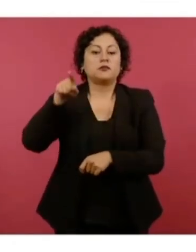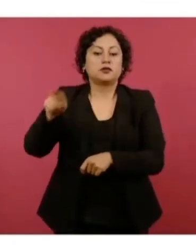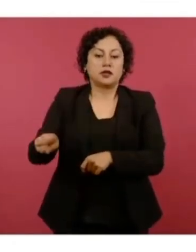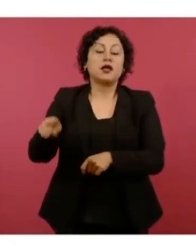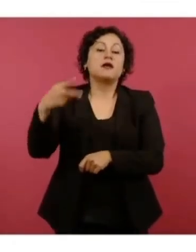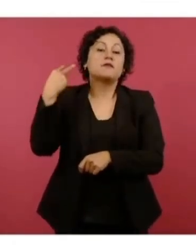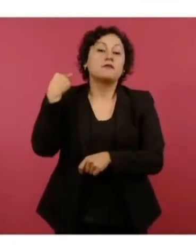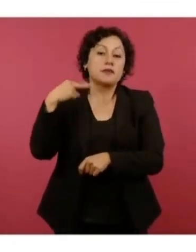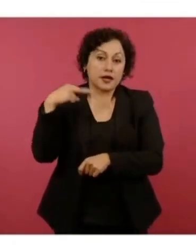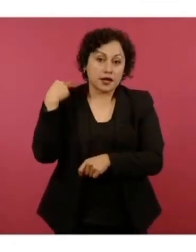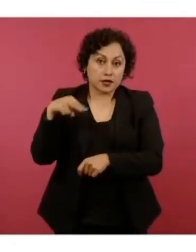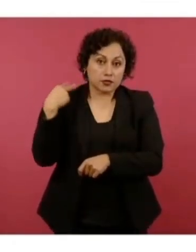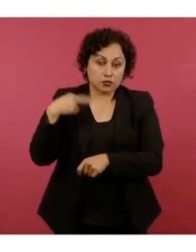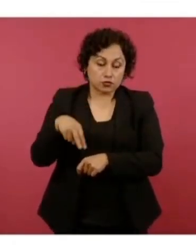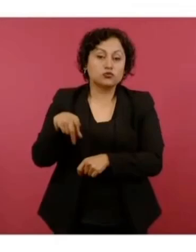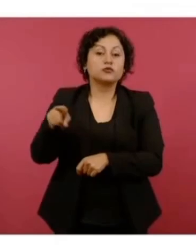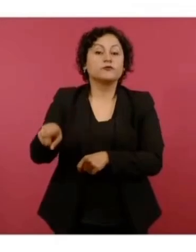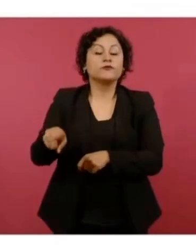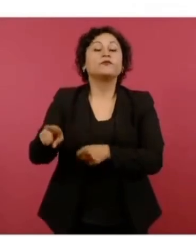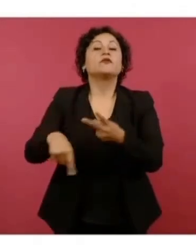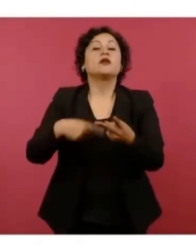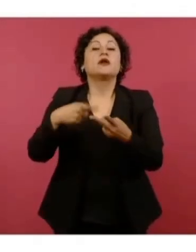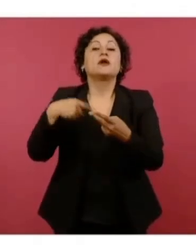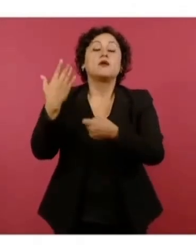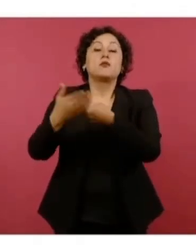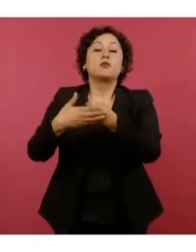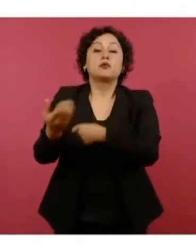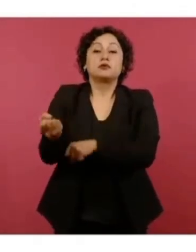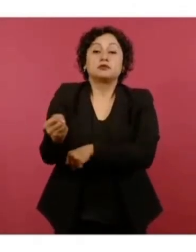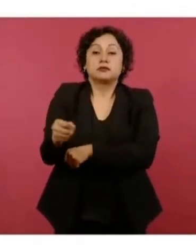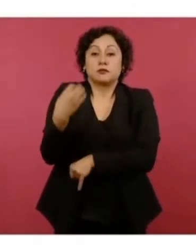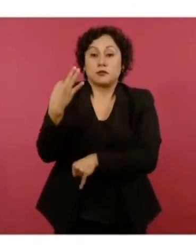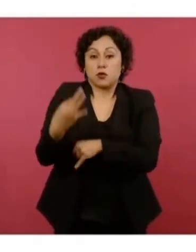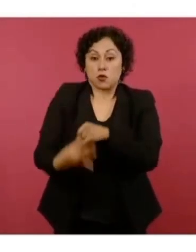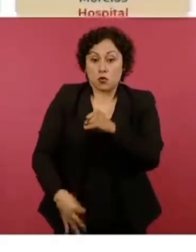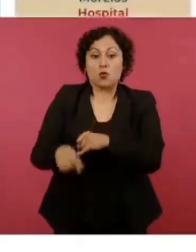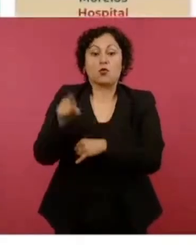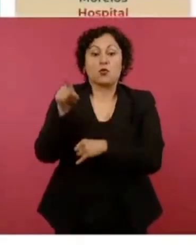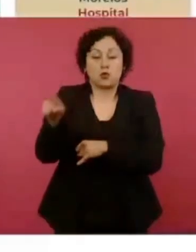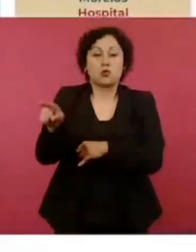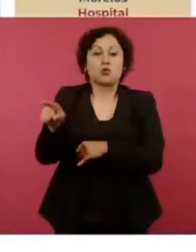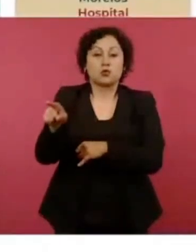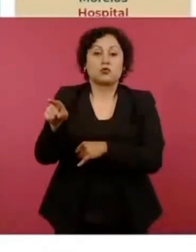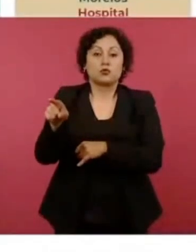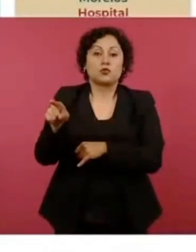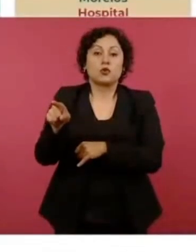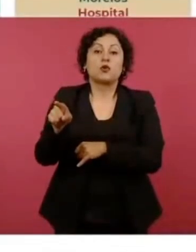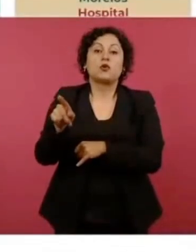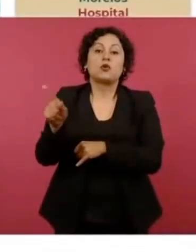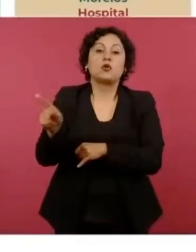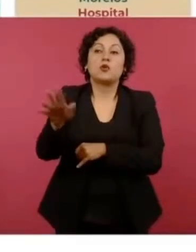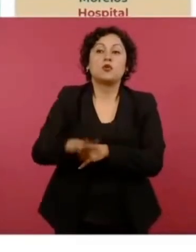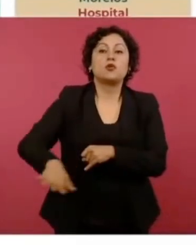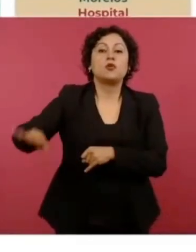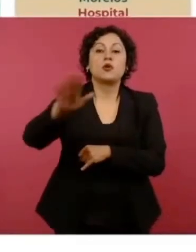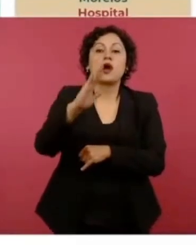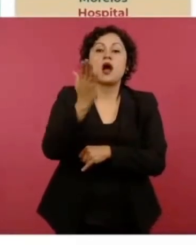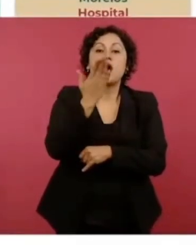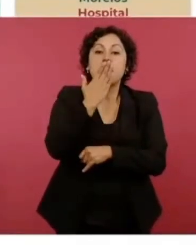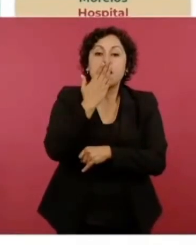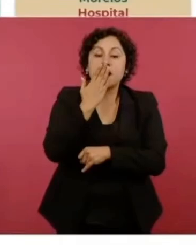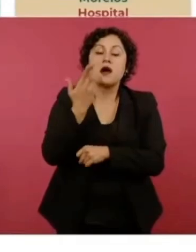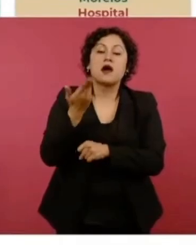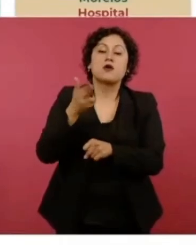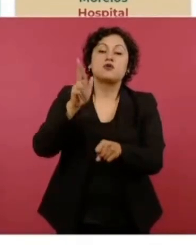en Veracruz, y finalmente para septiembre el Hospital de Bicam Switch allá en los pueblos yaquis en Sonora, el Hospital General